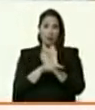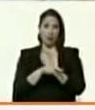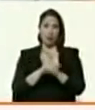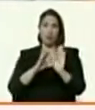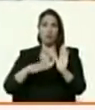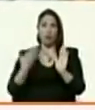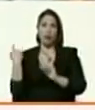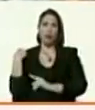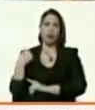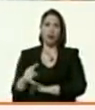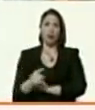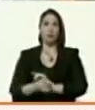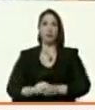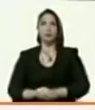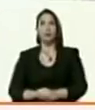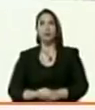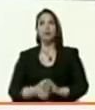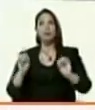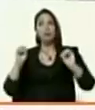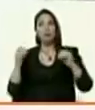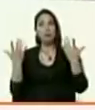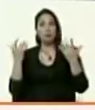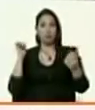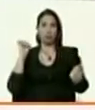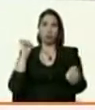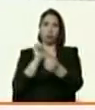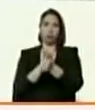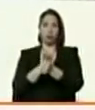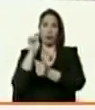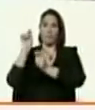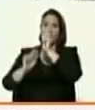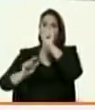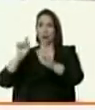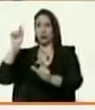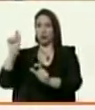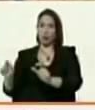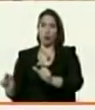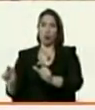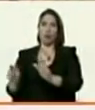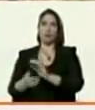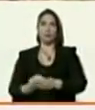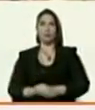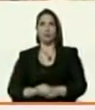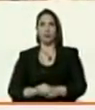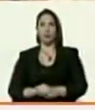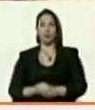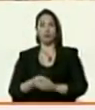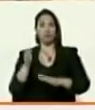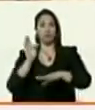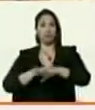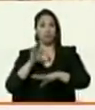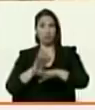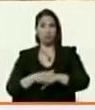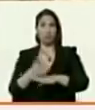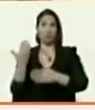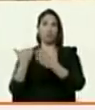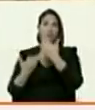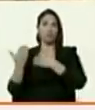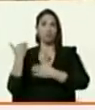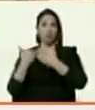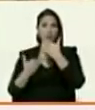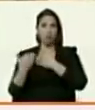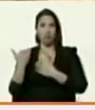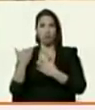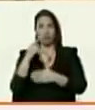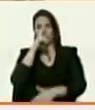puedan tener a bien lograr la excarcelación de ciudadanos privados de libertad por acontecimientos ocurridos durante